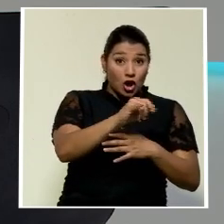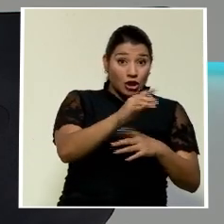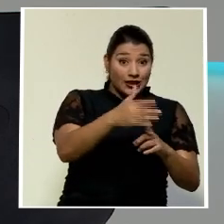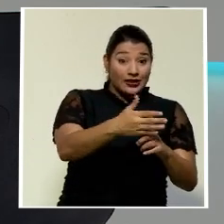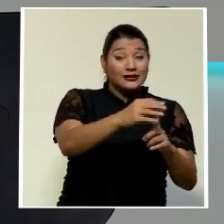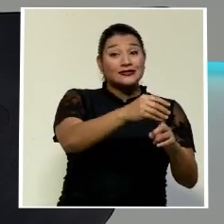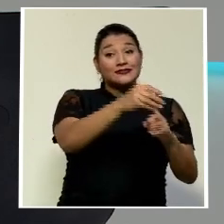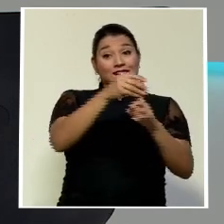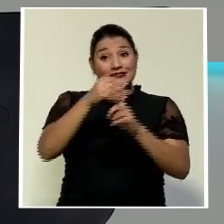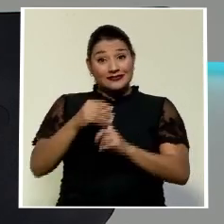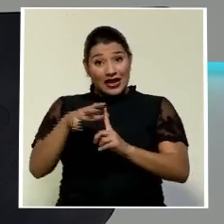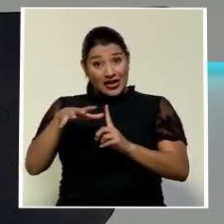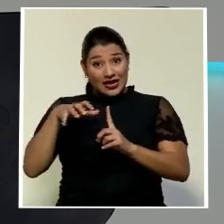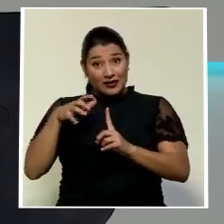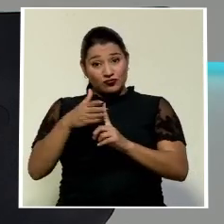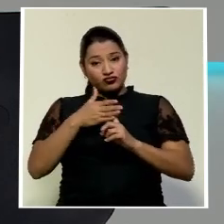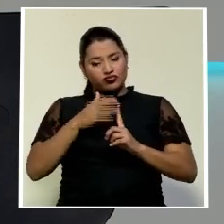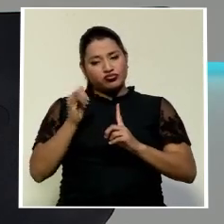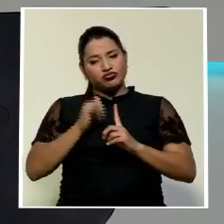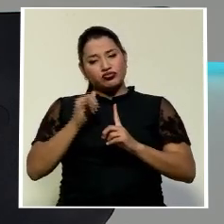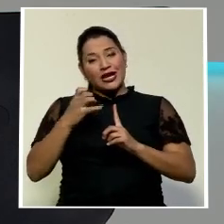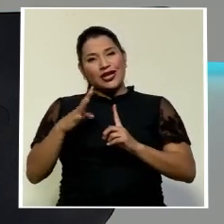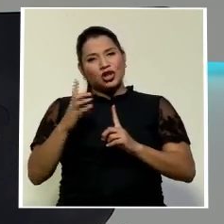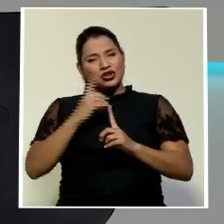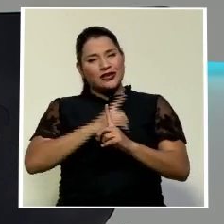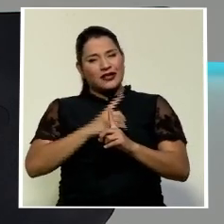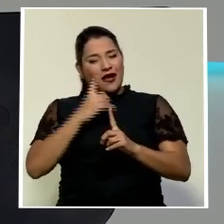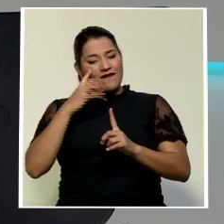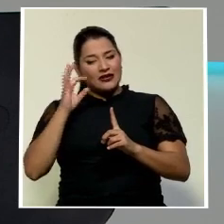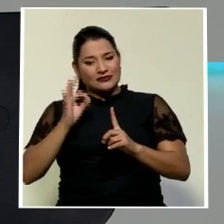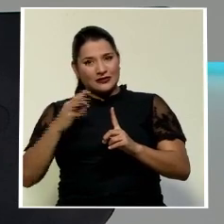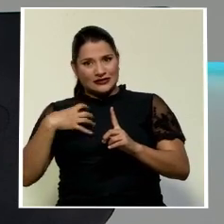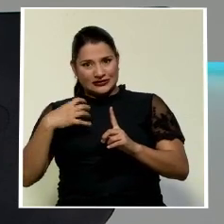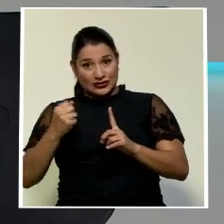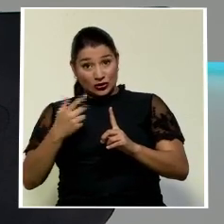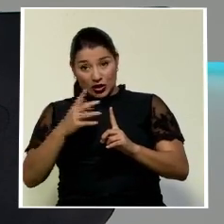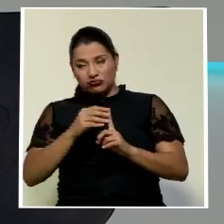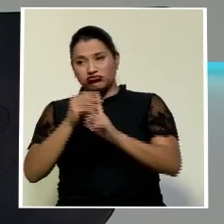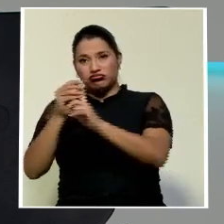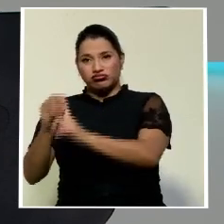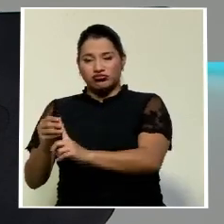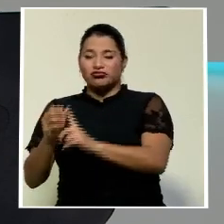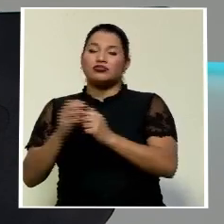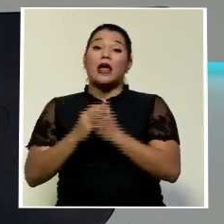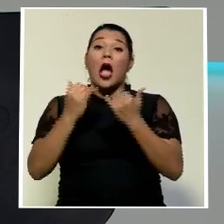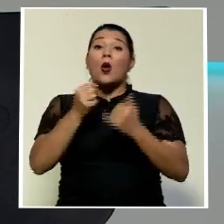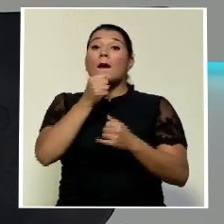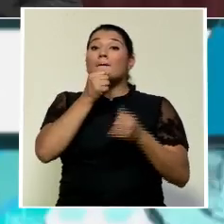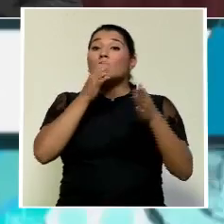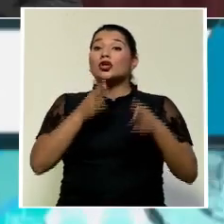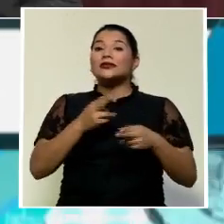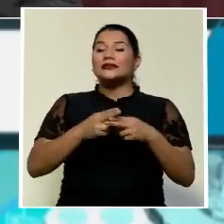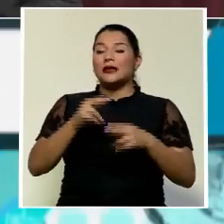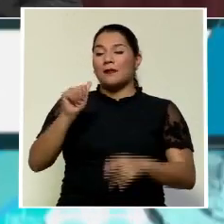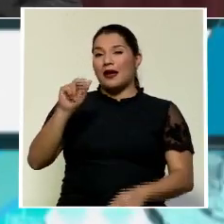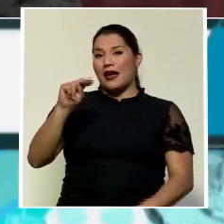libertad. El periodista Andrés Ortiz nos trae los detalles de esta información.